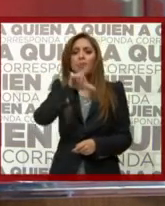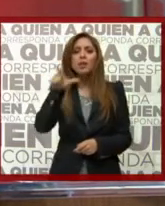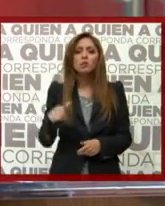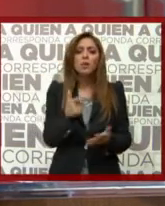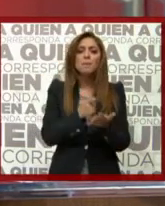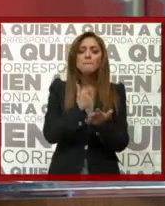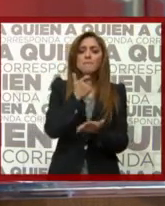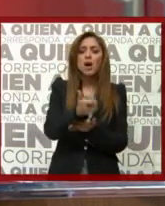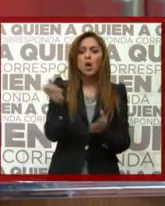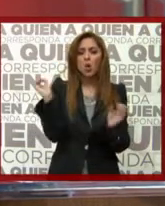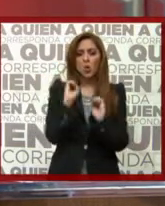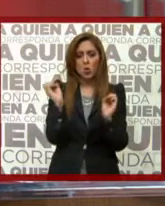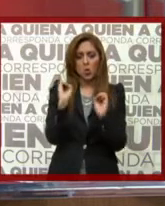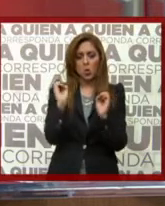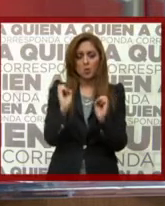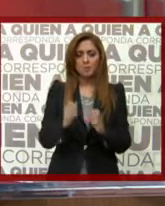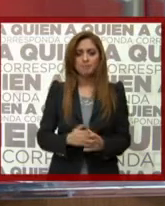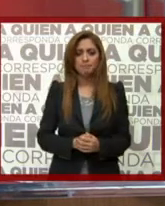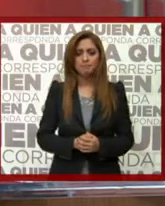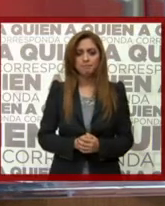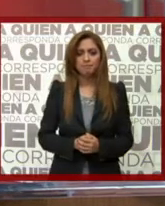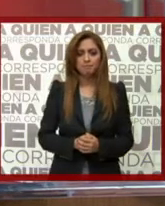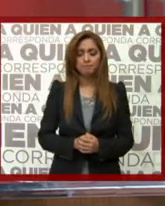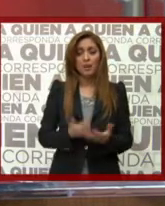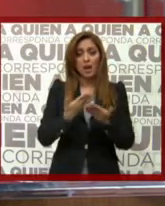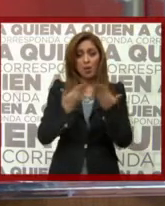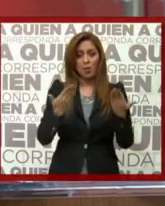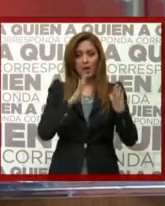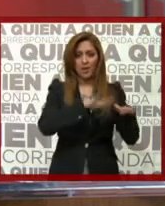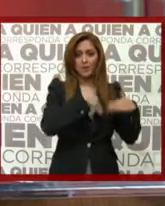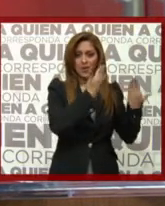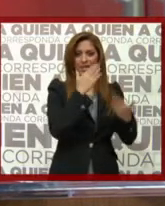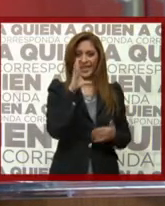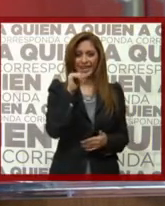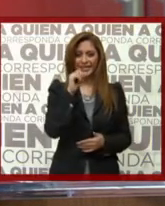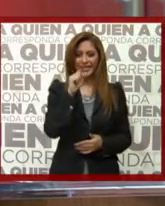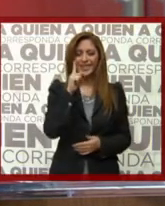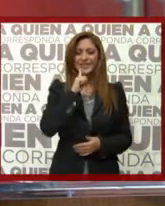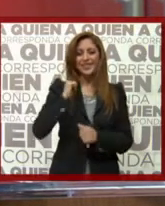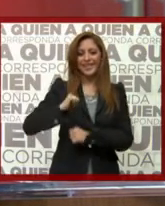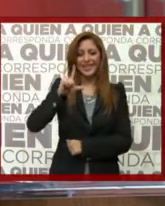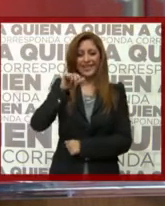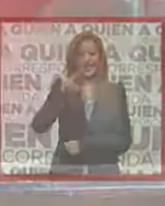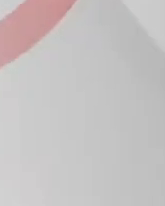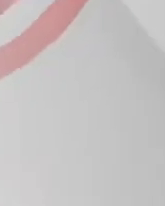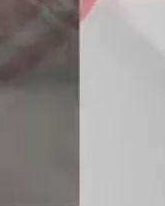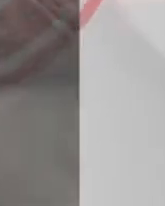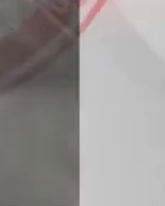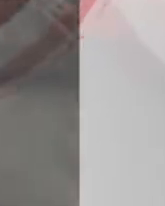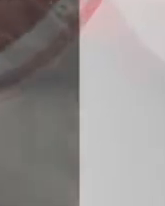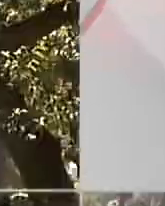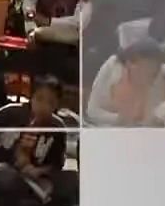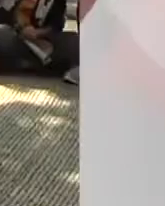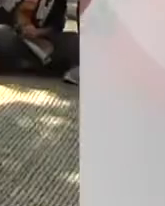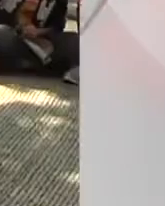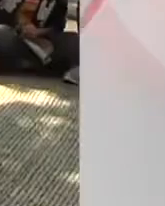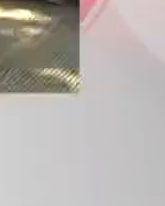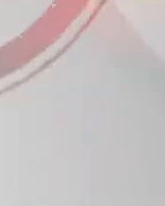alguna bestialidad de estas. Voy a las casetas de atención. Lina López Soto está en ellas.